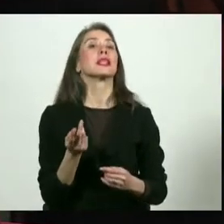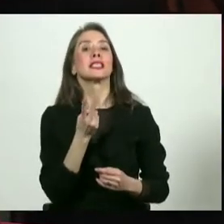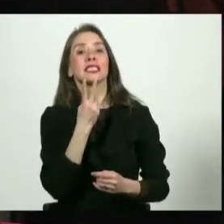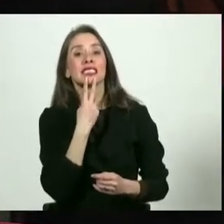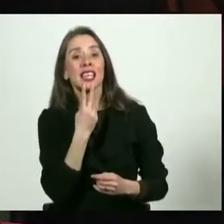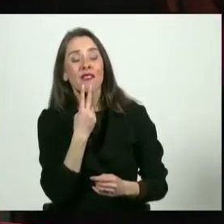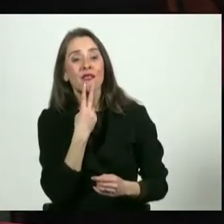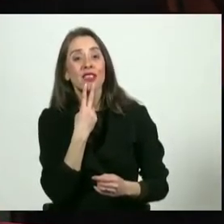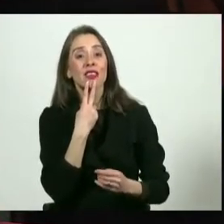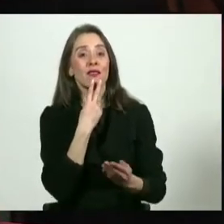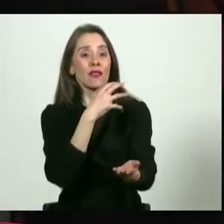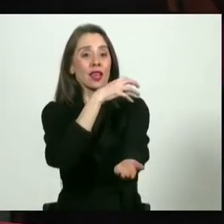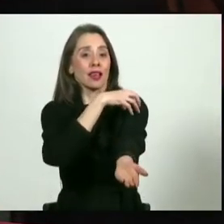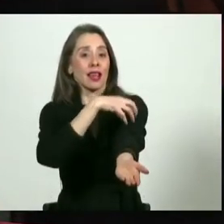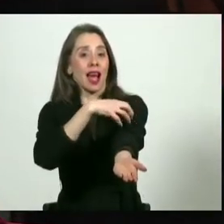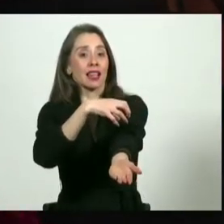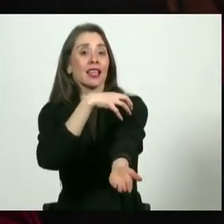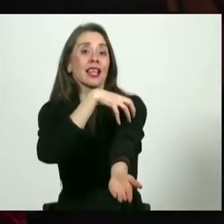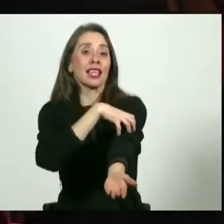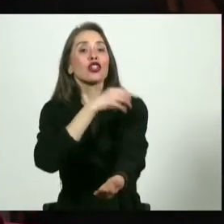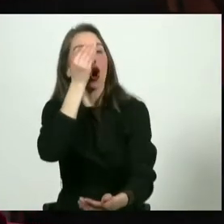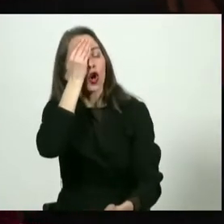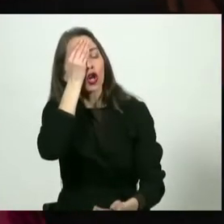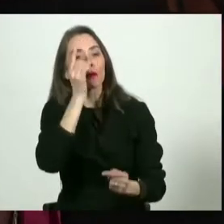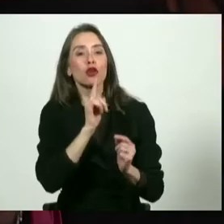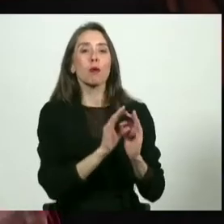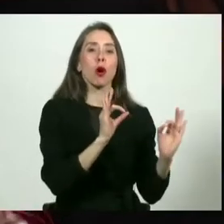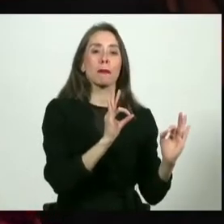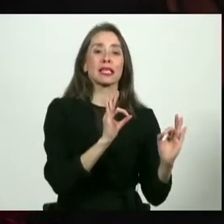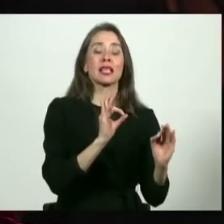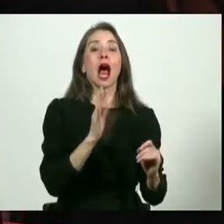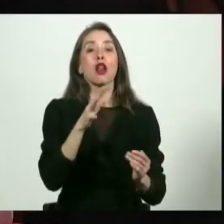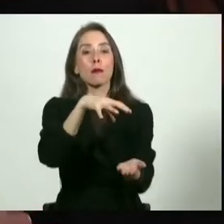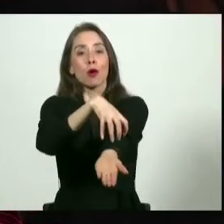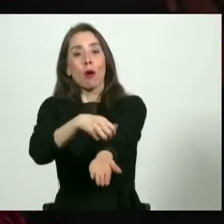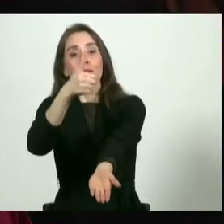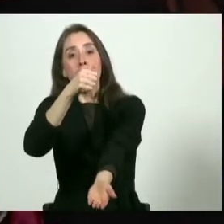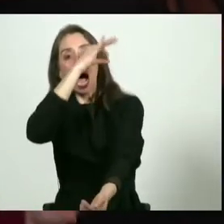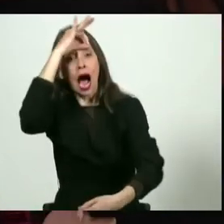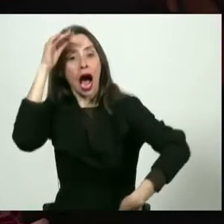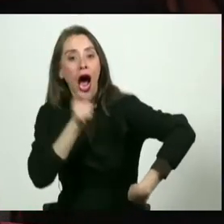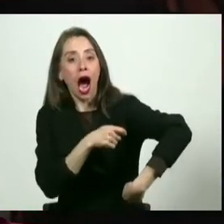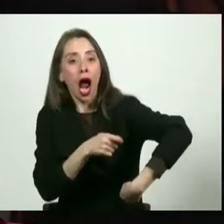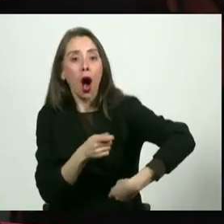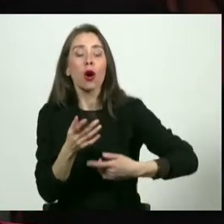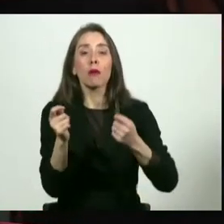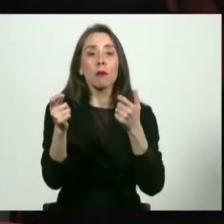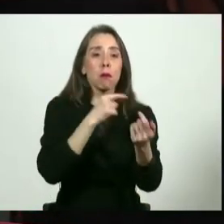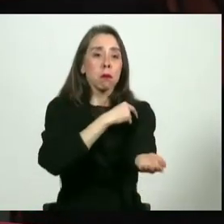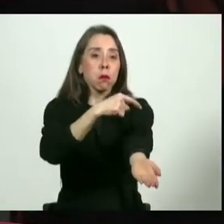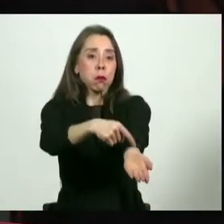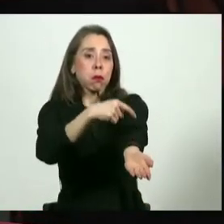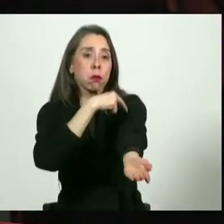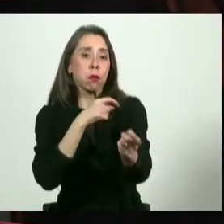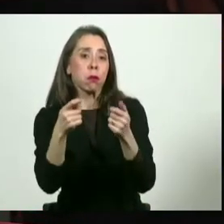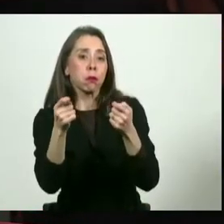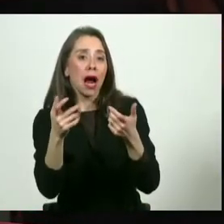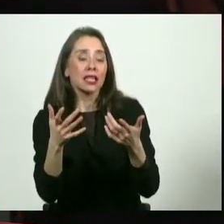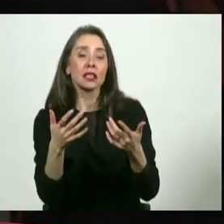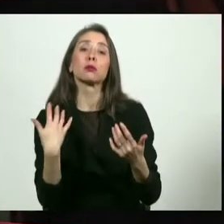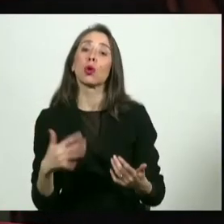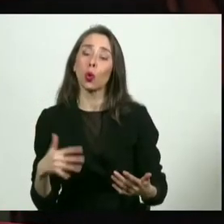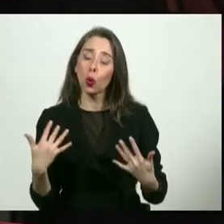forma bastante, yo creo que no, a lo mejor la región de Coquimbo no es tan especial como la región de la Araucanía, se tendrán similitudes, yo pienso en esto, pero es